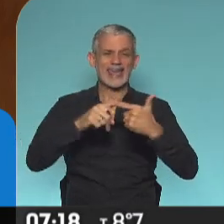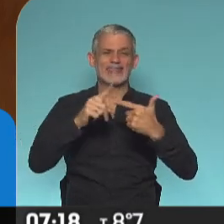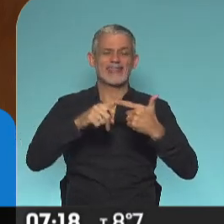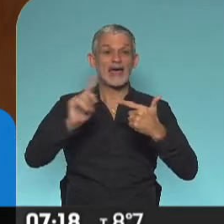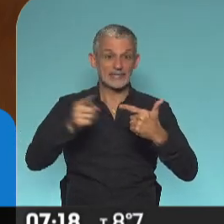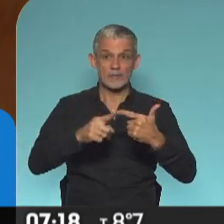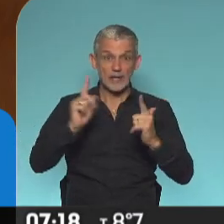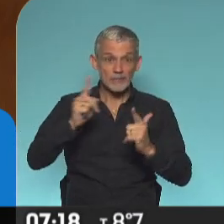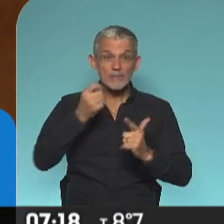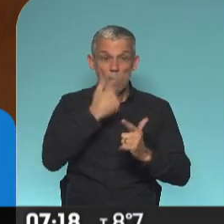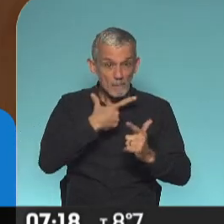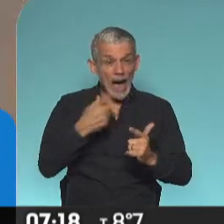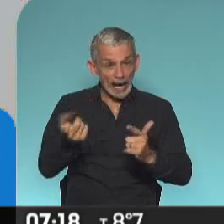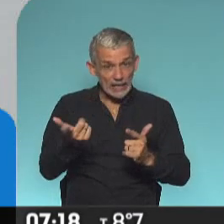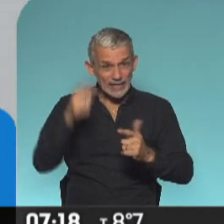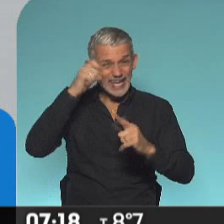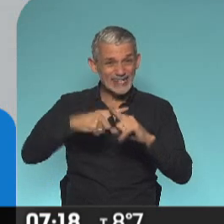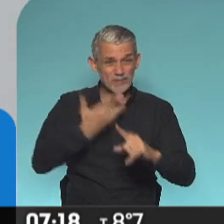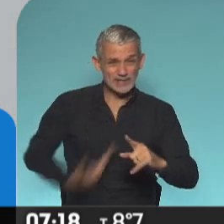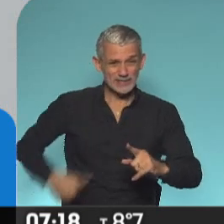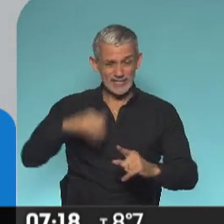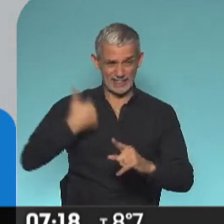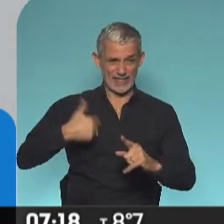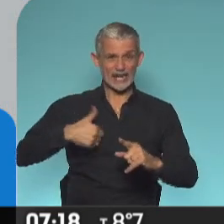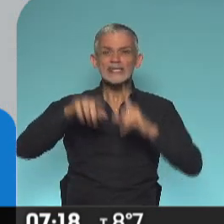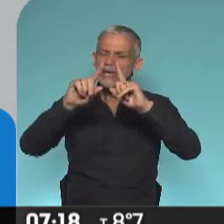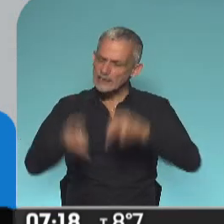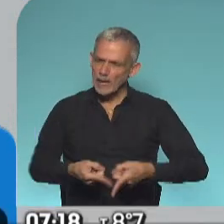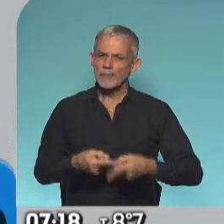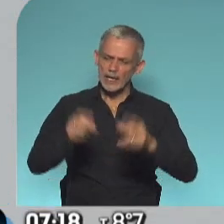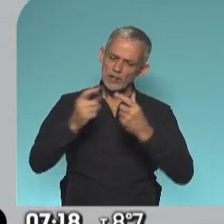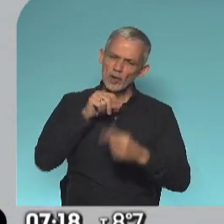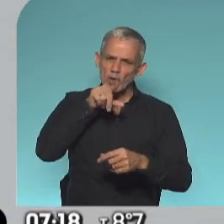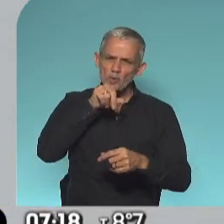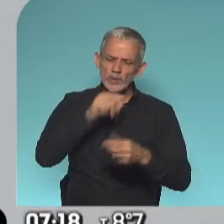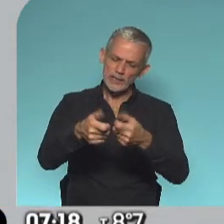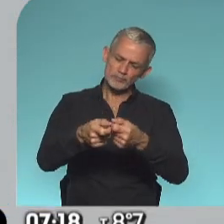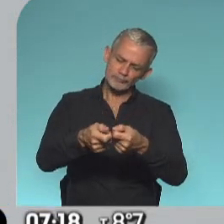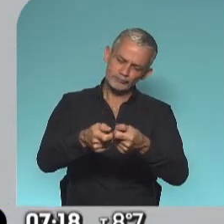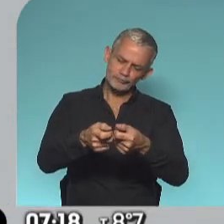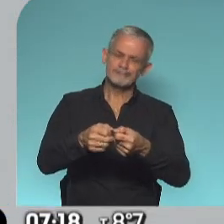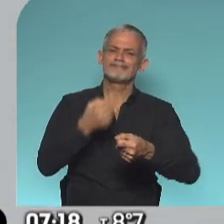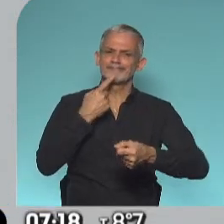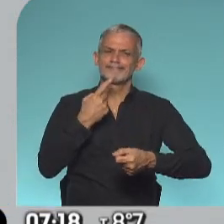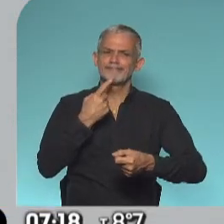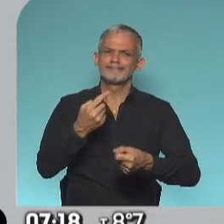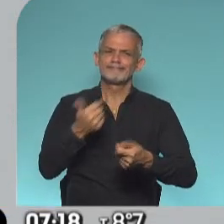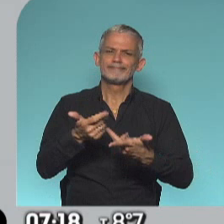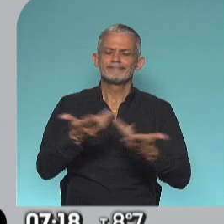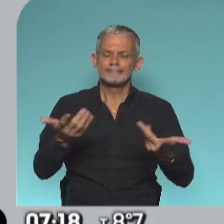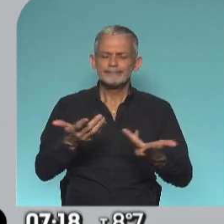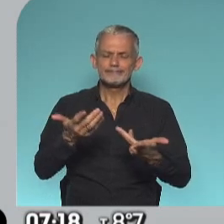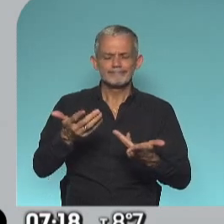el propio Mauricio Macri, expresidente de la Nación, también publicó un posteo haciendo referencia a